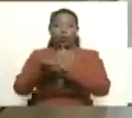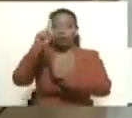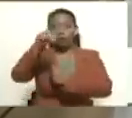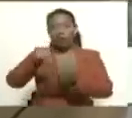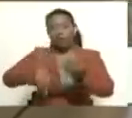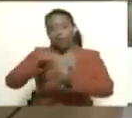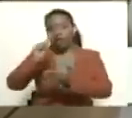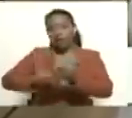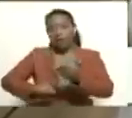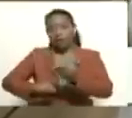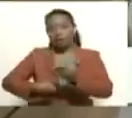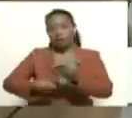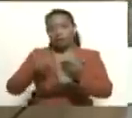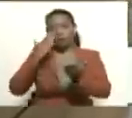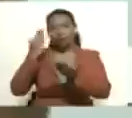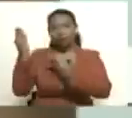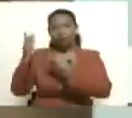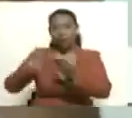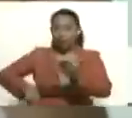y la firma de Juan Guaidó,